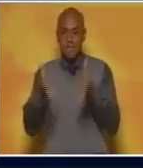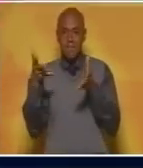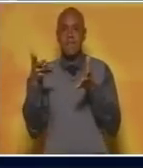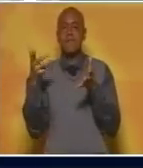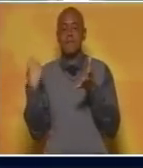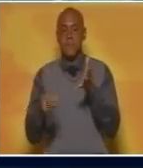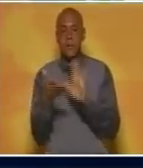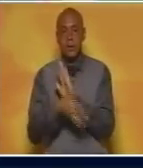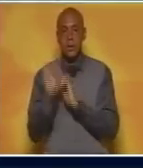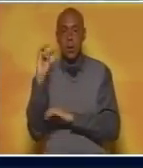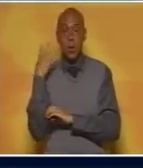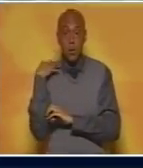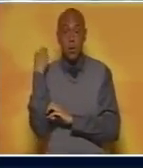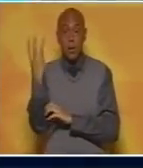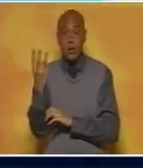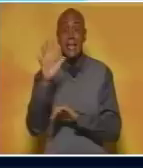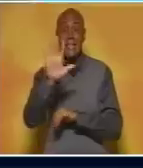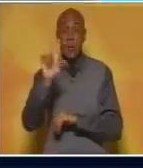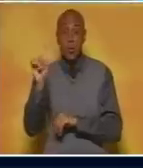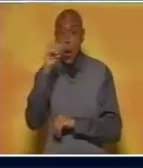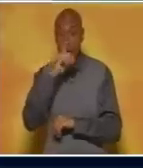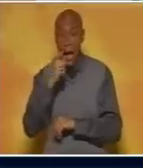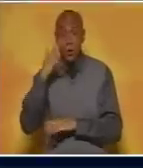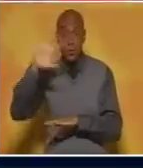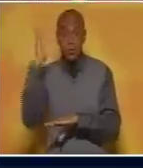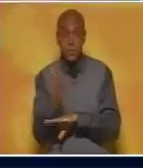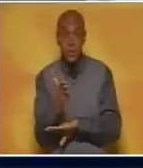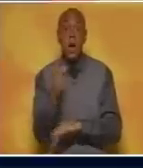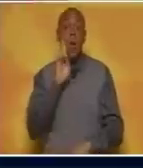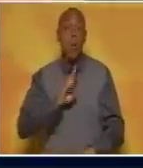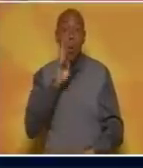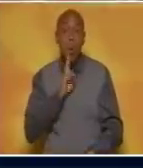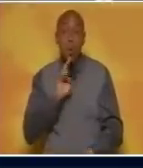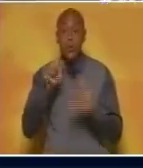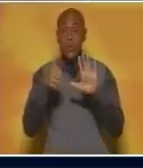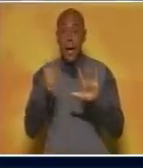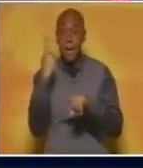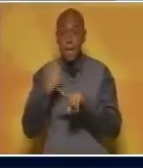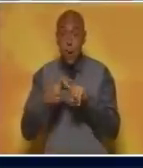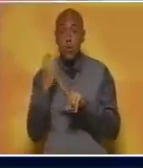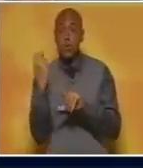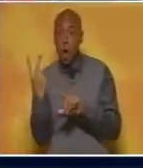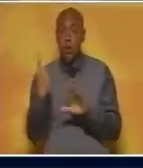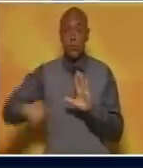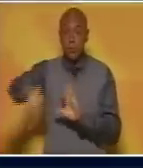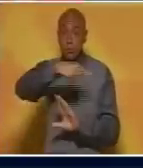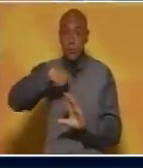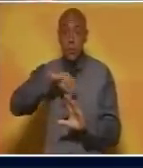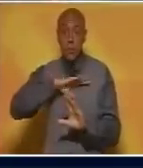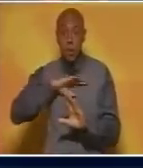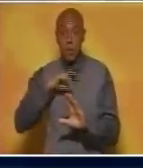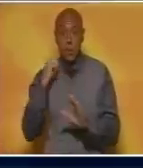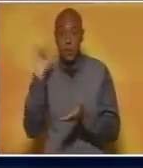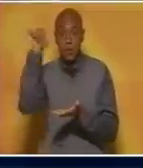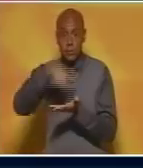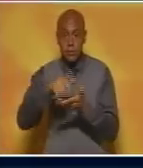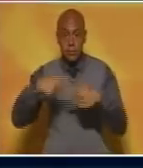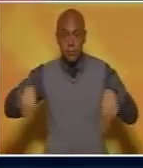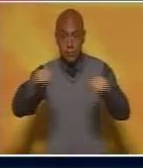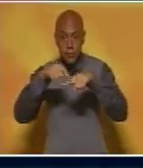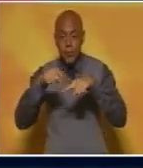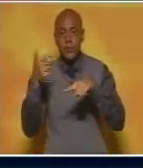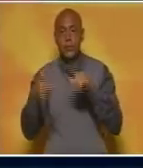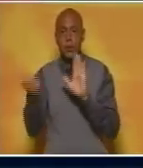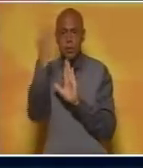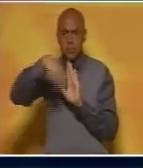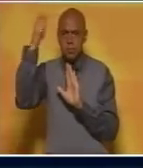de 51 años tras vencer a Houston 6-2 como visitante en el Minute Maid Park. Los jonrones